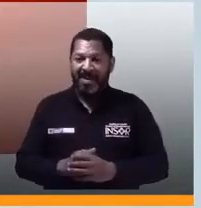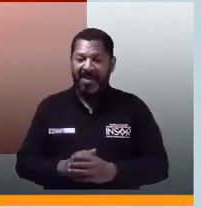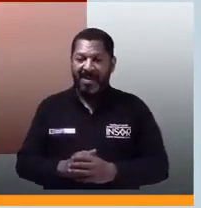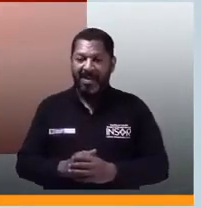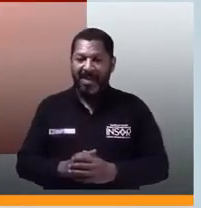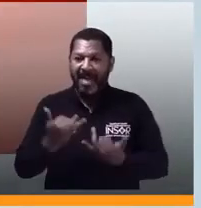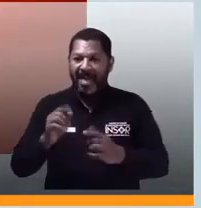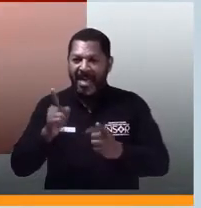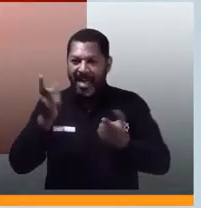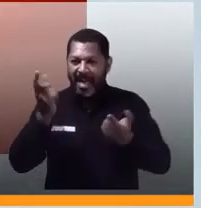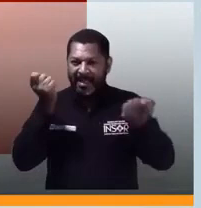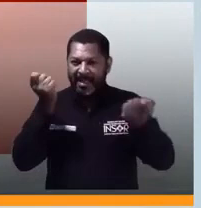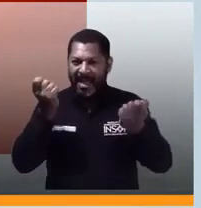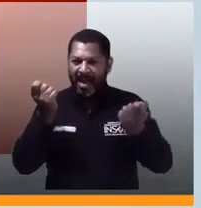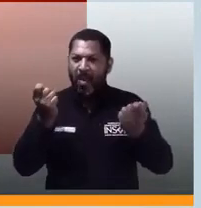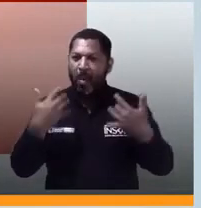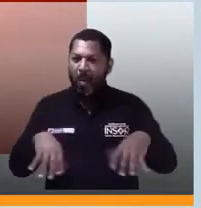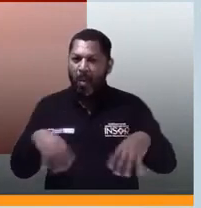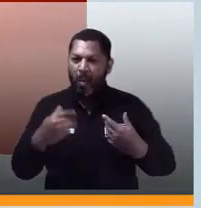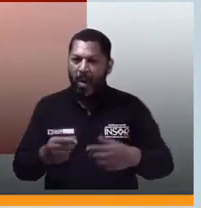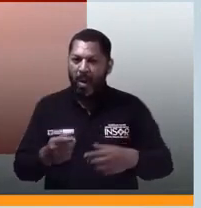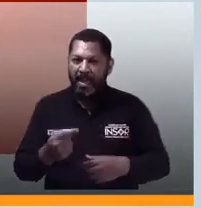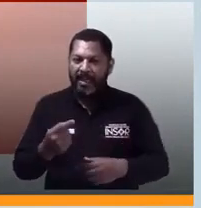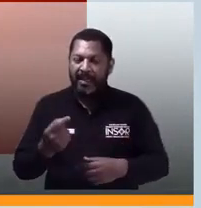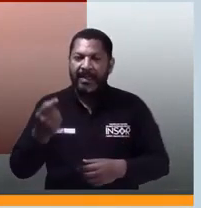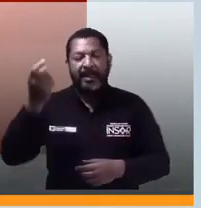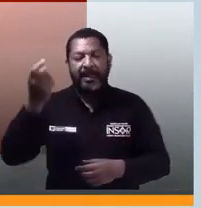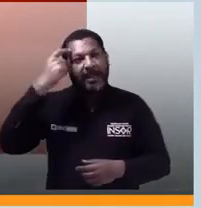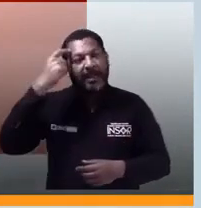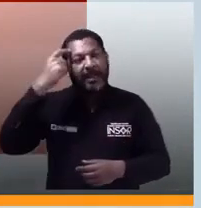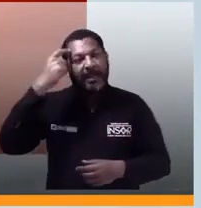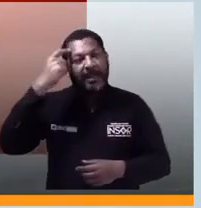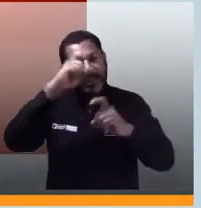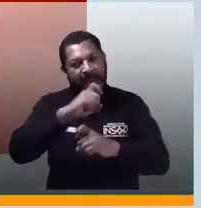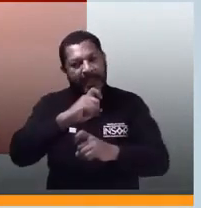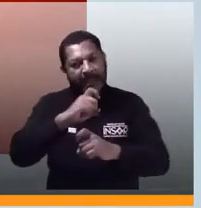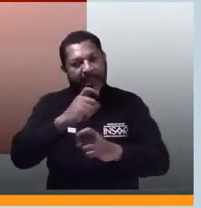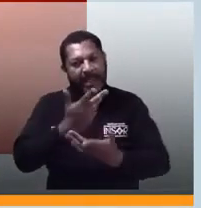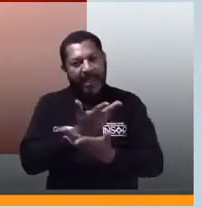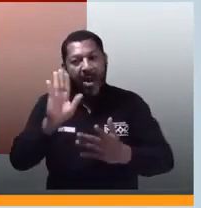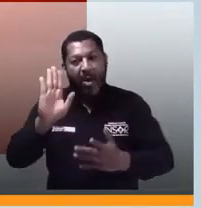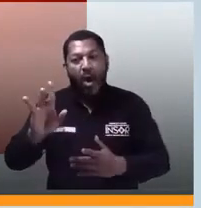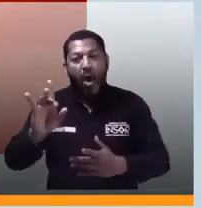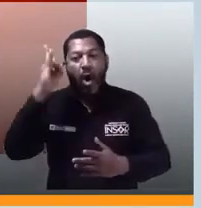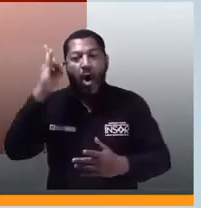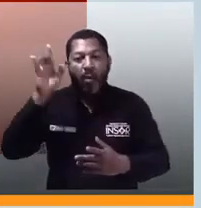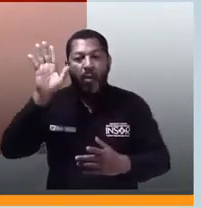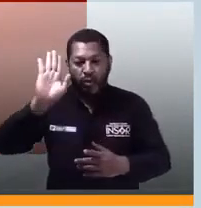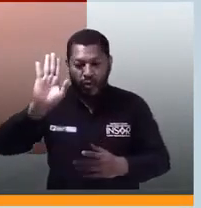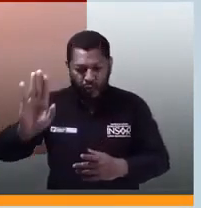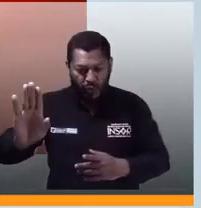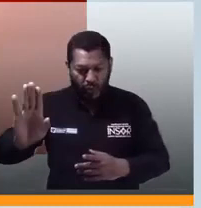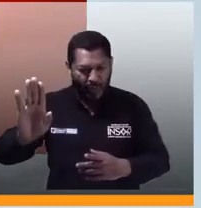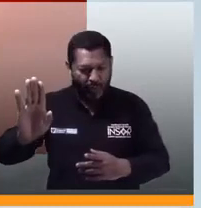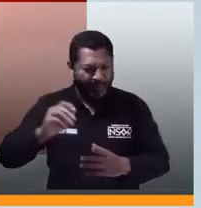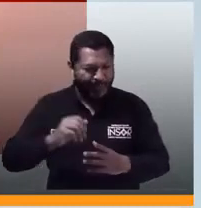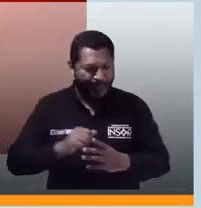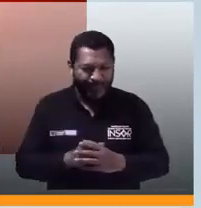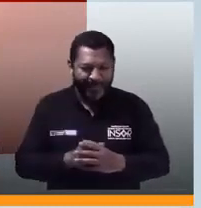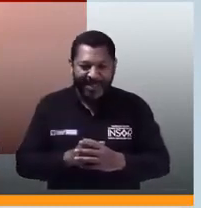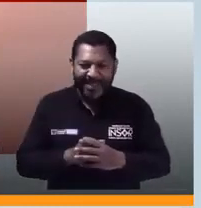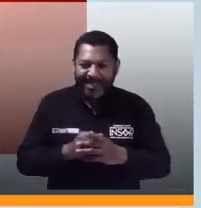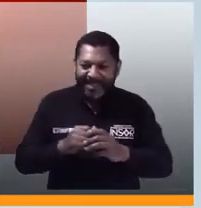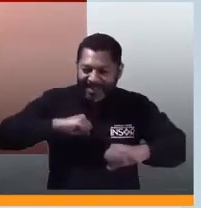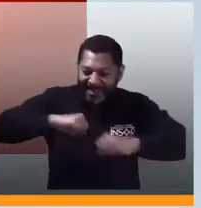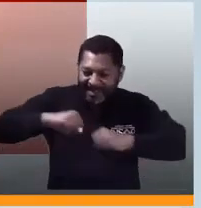Esa estrategia realmente nos hace pensar de todas las dinámicas que tenemos ahora y cómo motivar al estudiante en ese